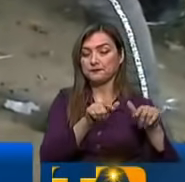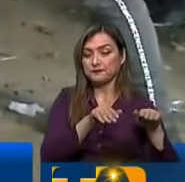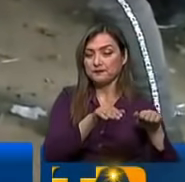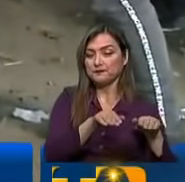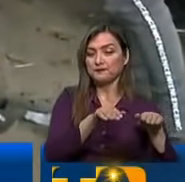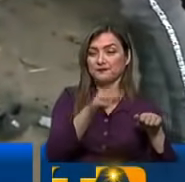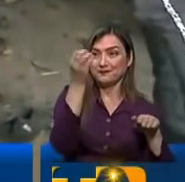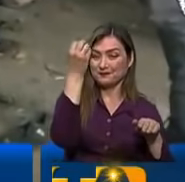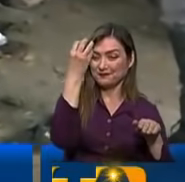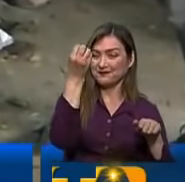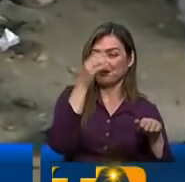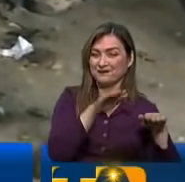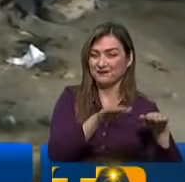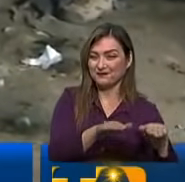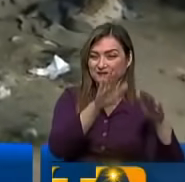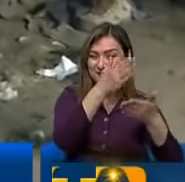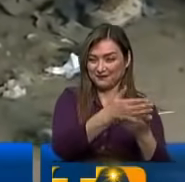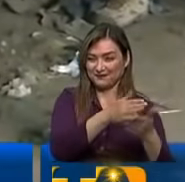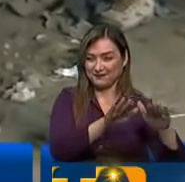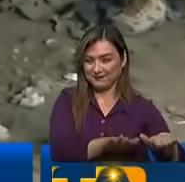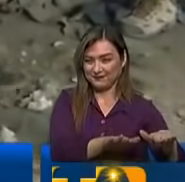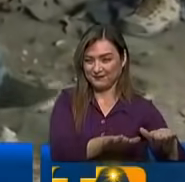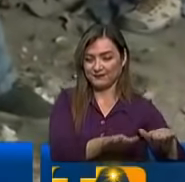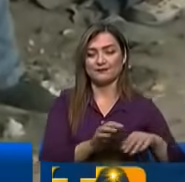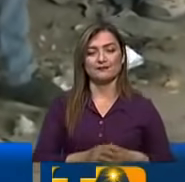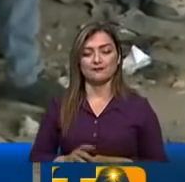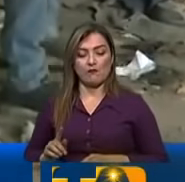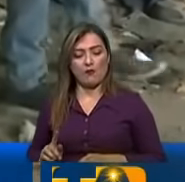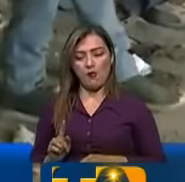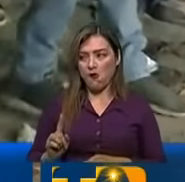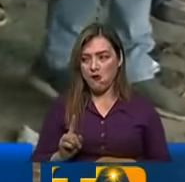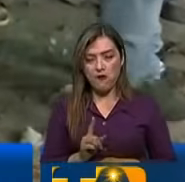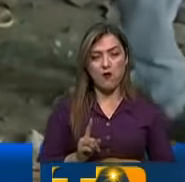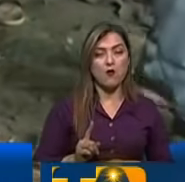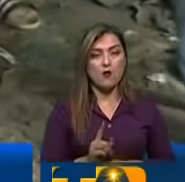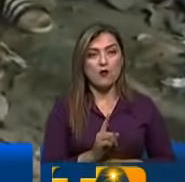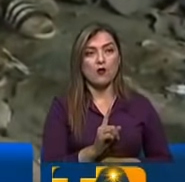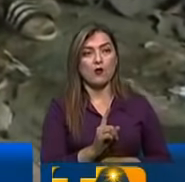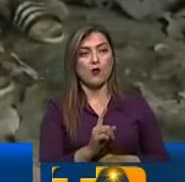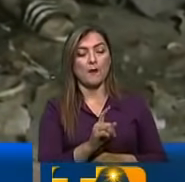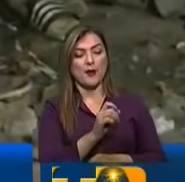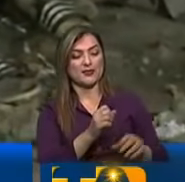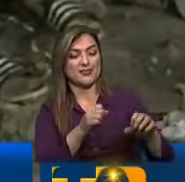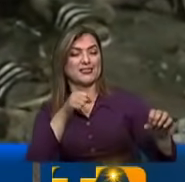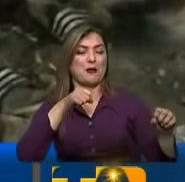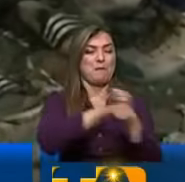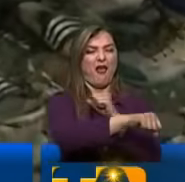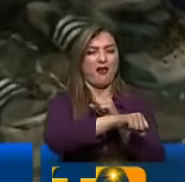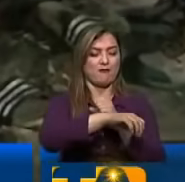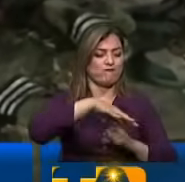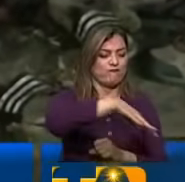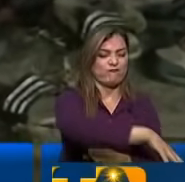concentración del tráfico vehicular, estas personas se acercan a los vehículos, rompen los vidrios y se